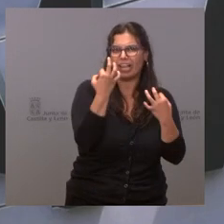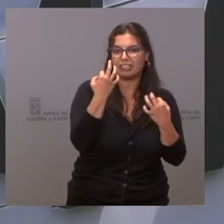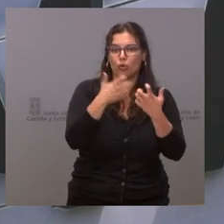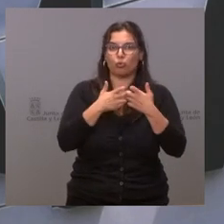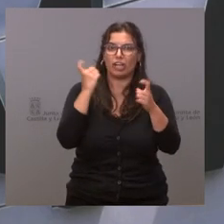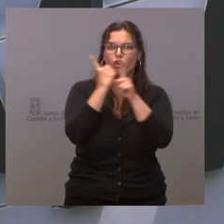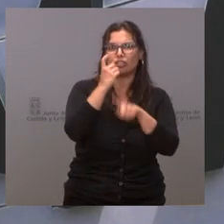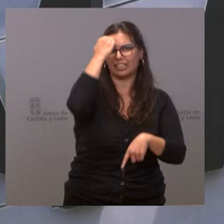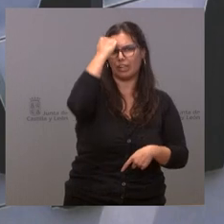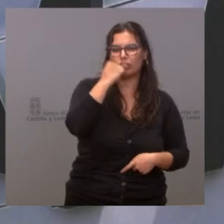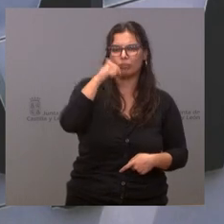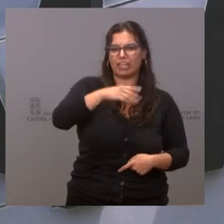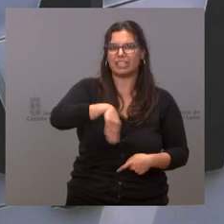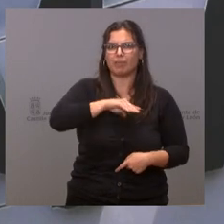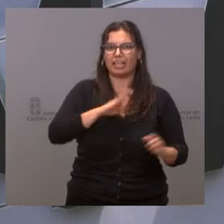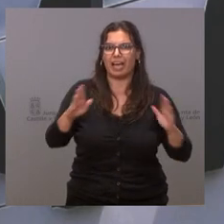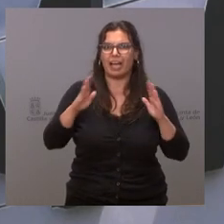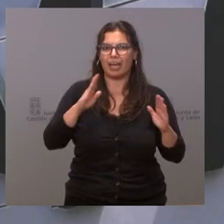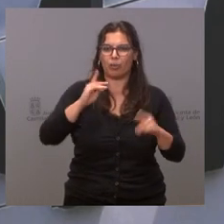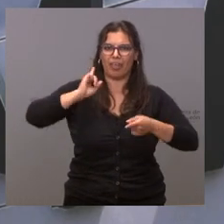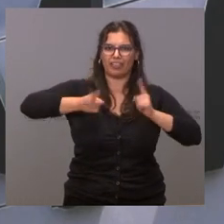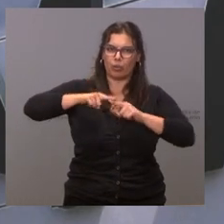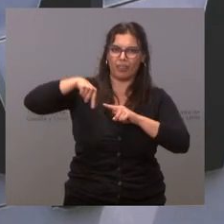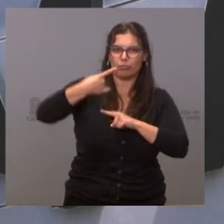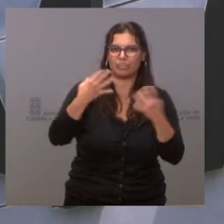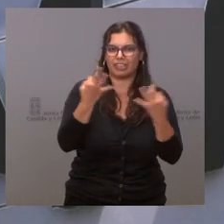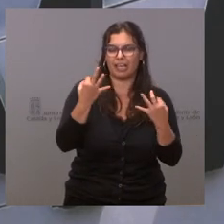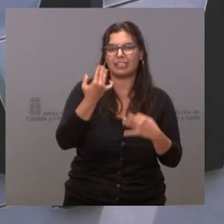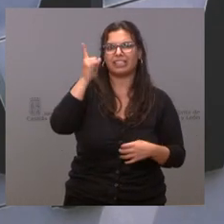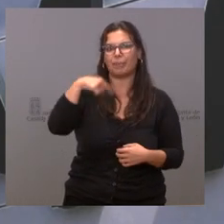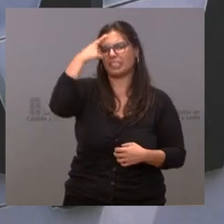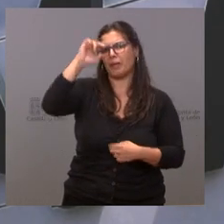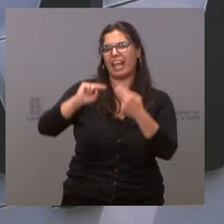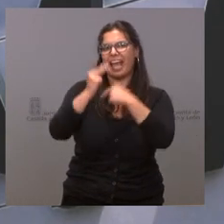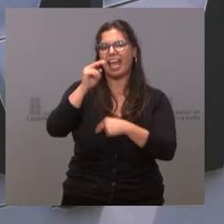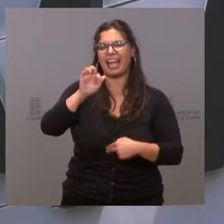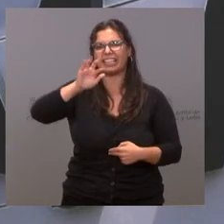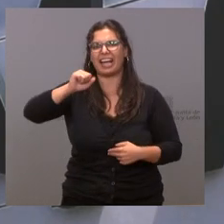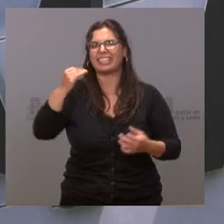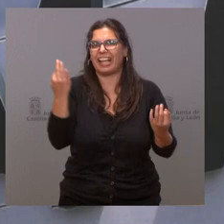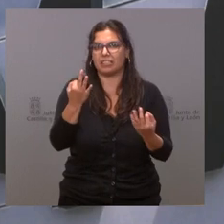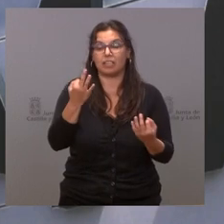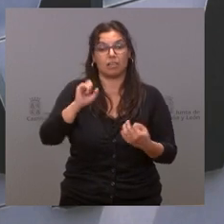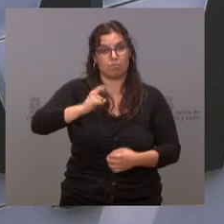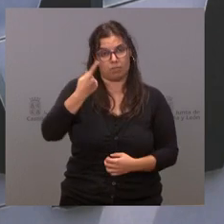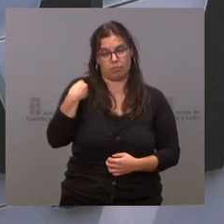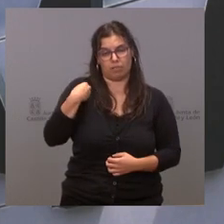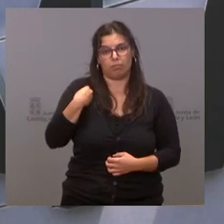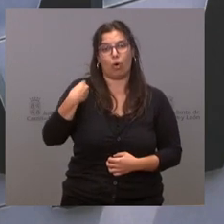terrorismo y lo que significó saber lo que era eta y desde luego el asesinato de miguel ángel blanco